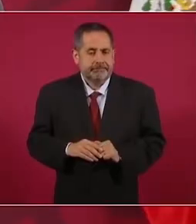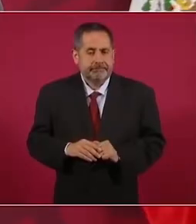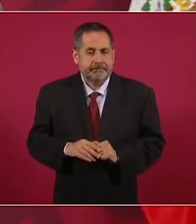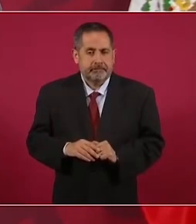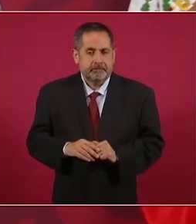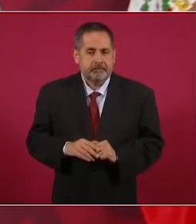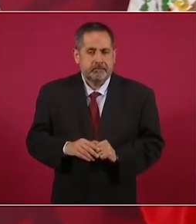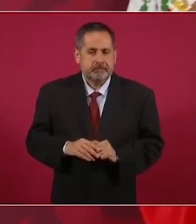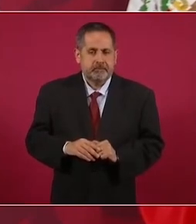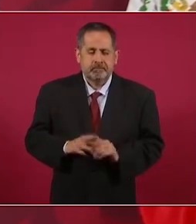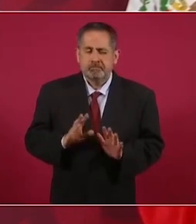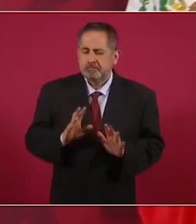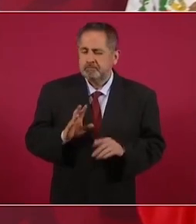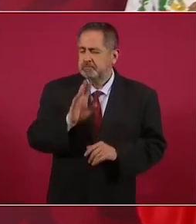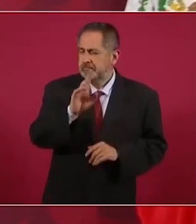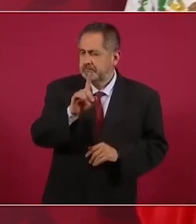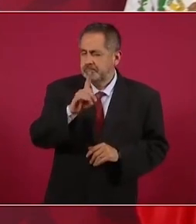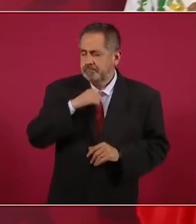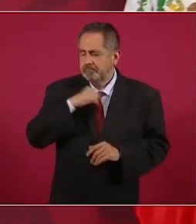No creo yo